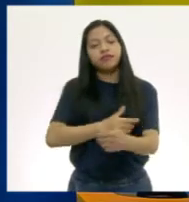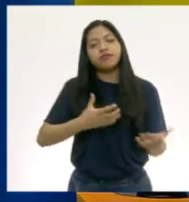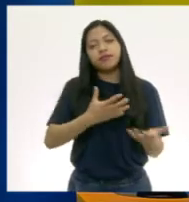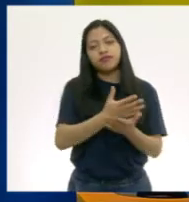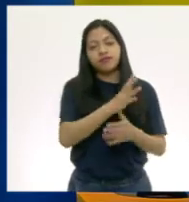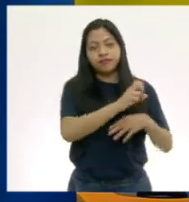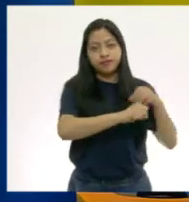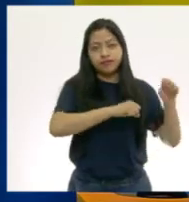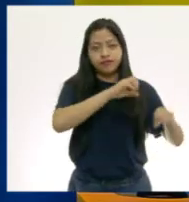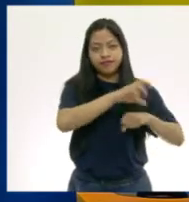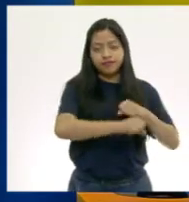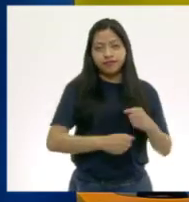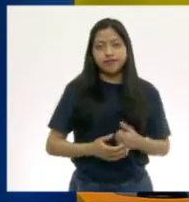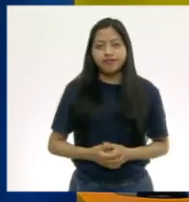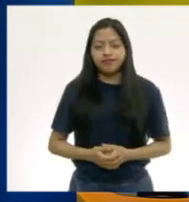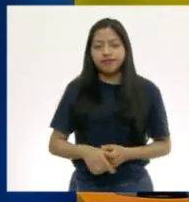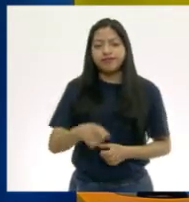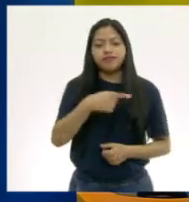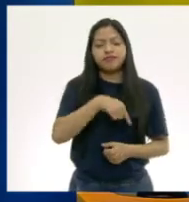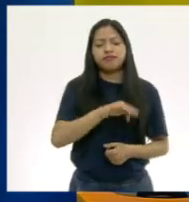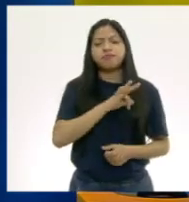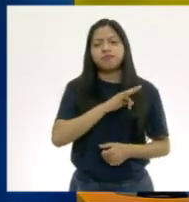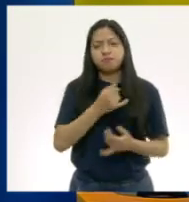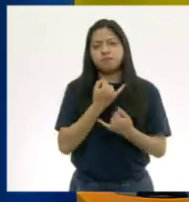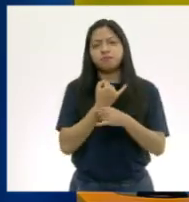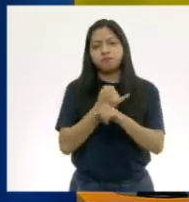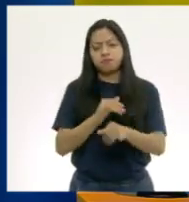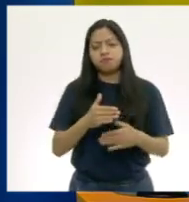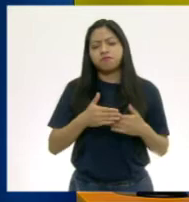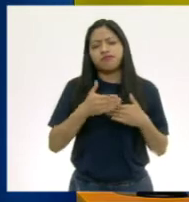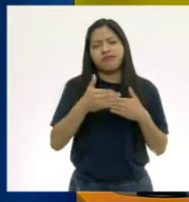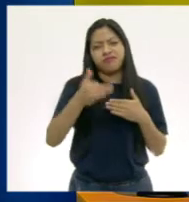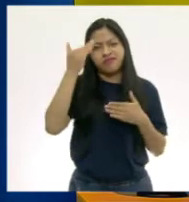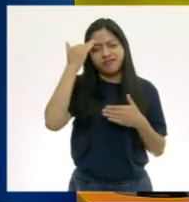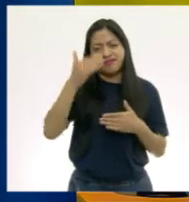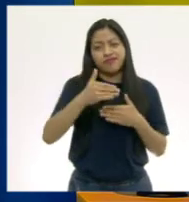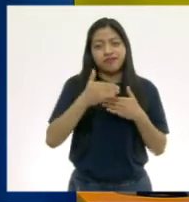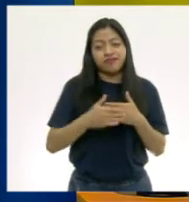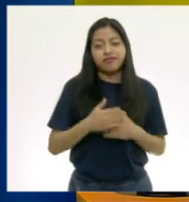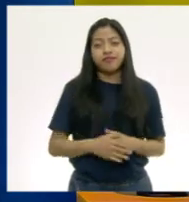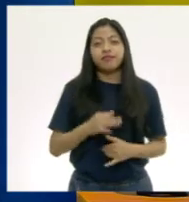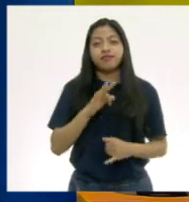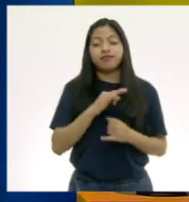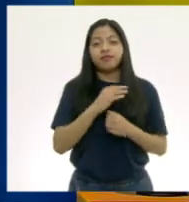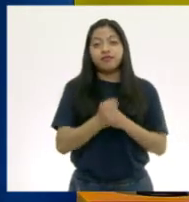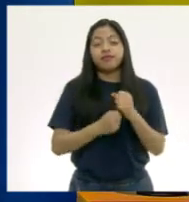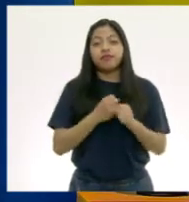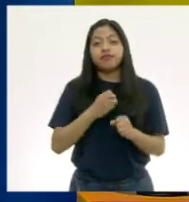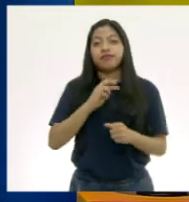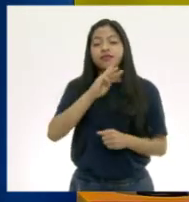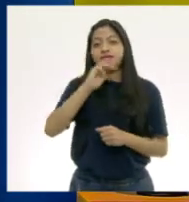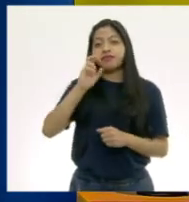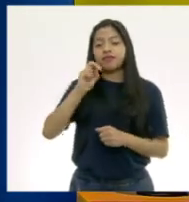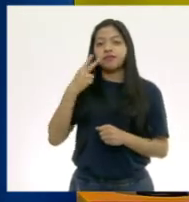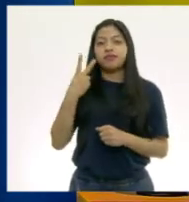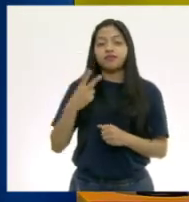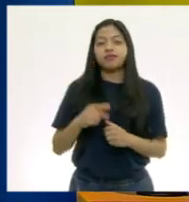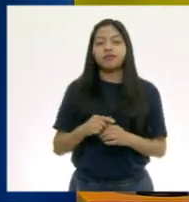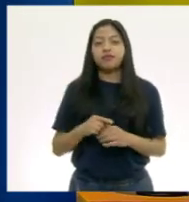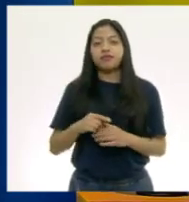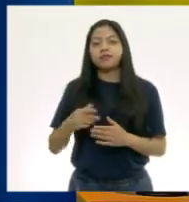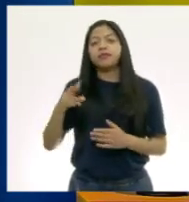un pequeño periodo en el que recuperaron su independencia, finalmente en el 332 llegó Alejandro Magno para conquistarlos